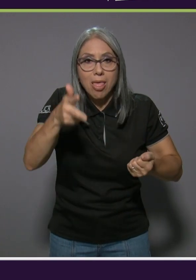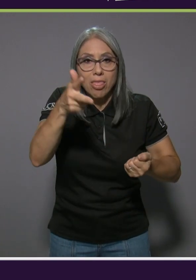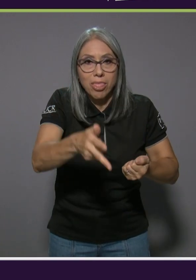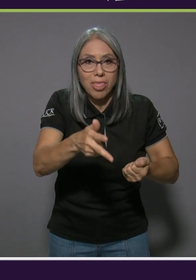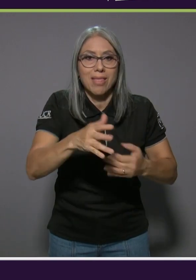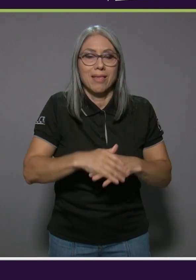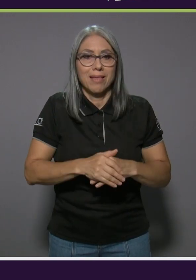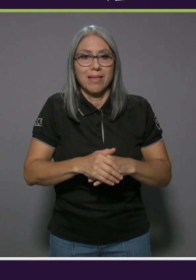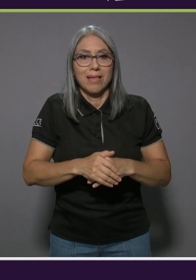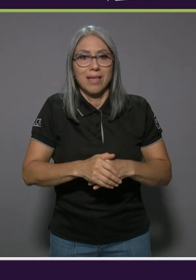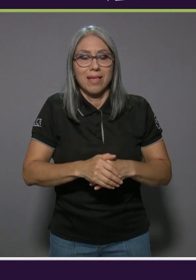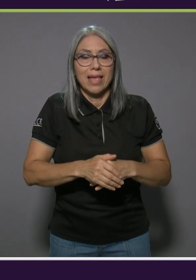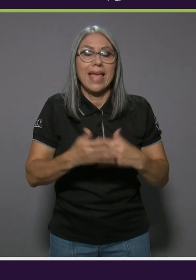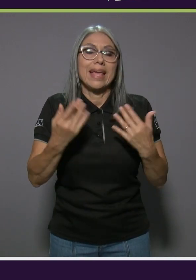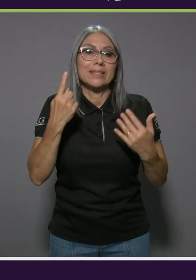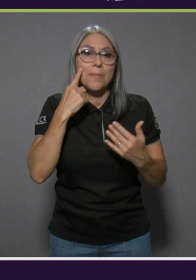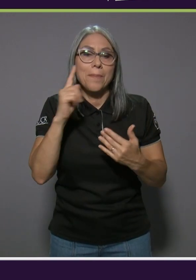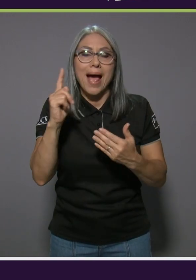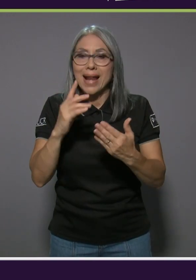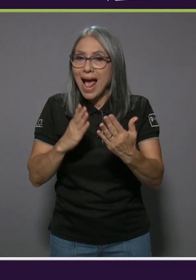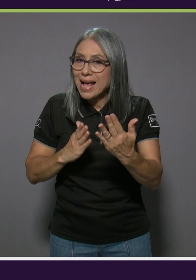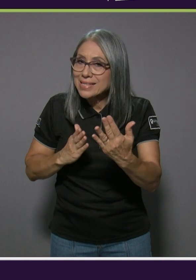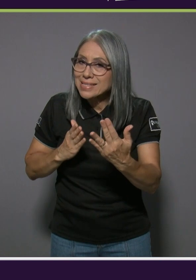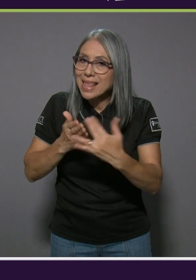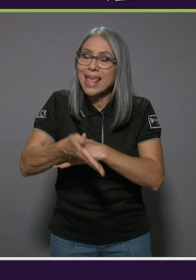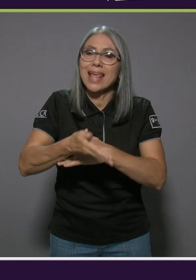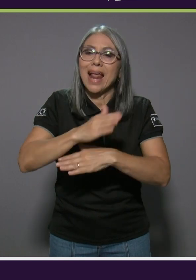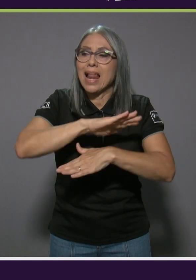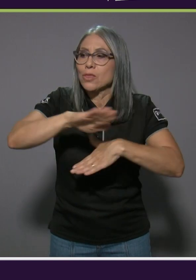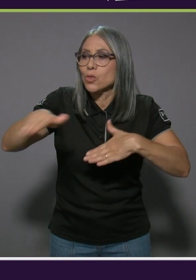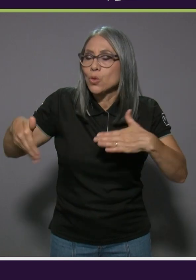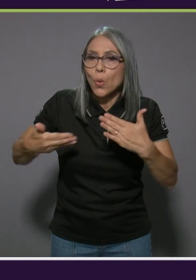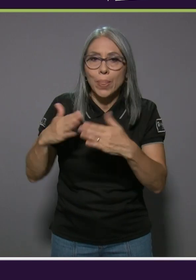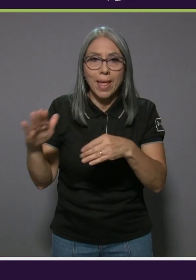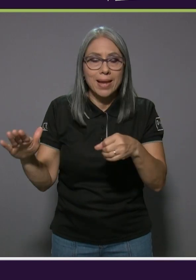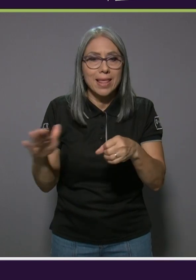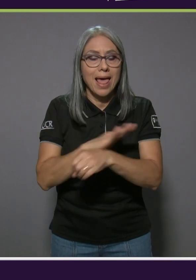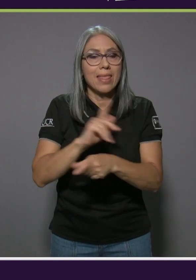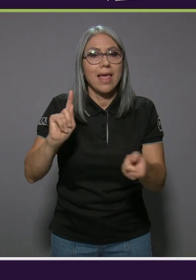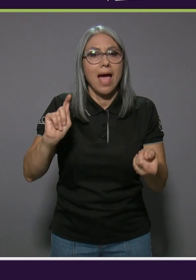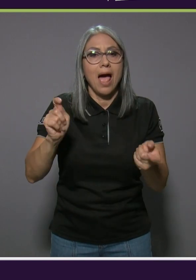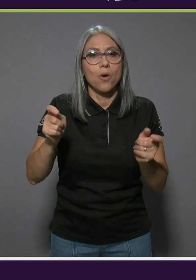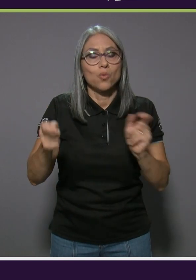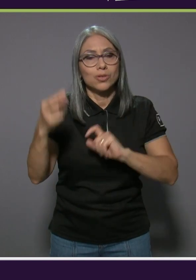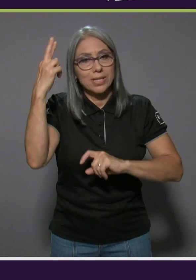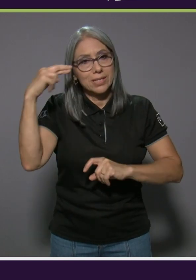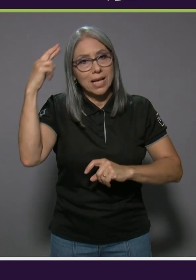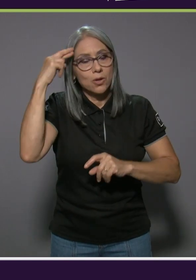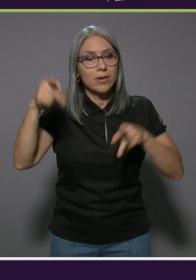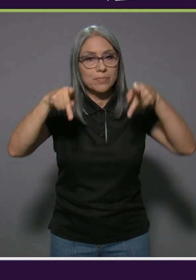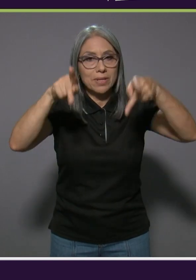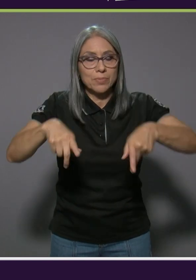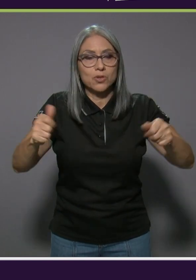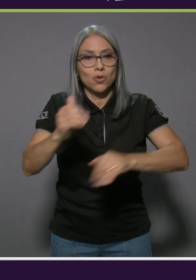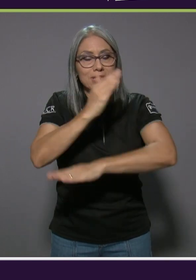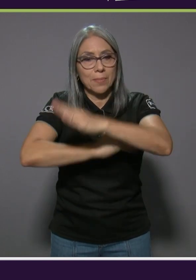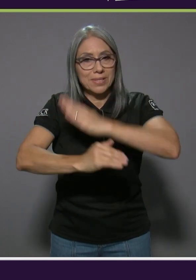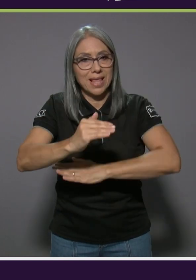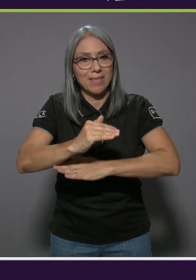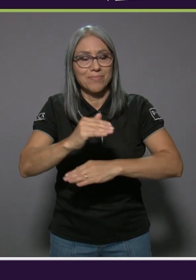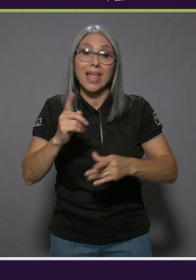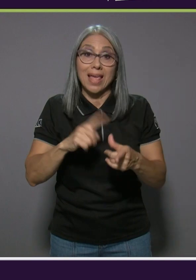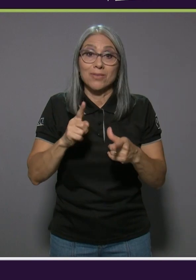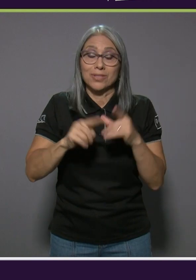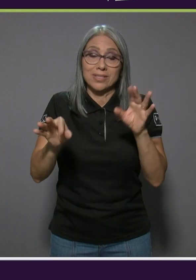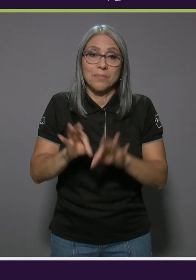totalidad, ¿verdad?, de los ajustes razonables que se hacen en el Estado para las personas con discapacidad. Entonces, también es